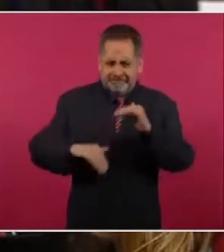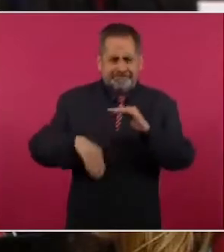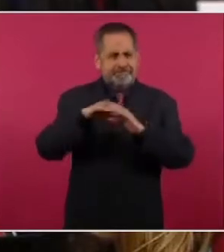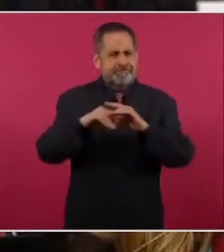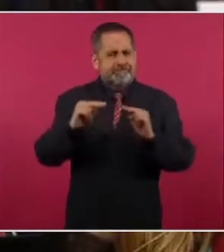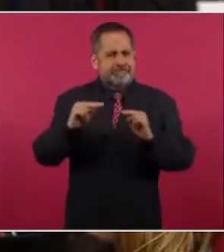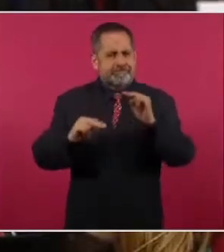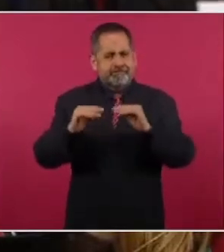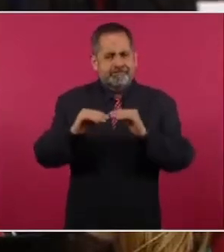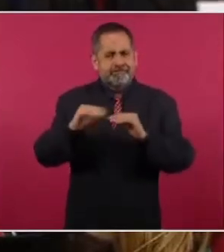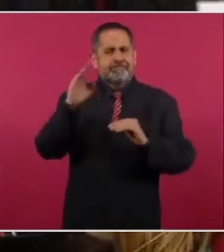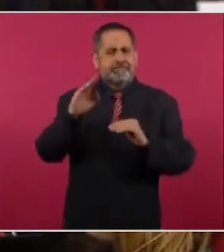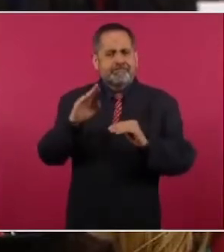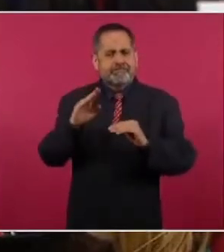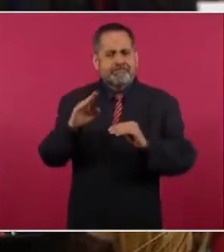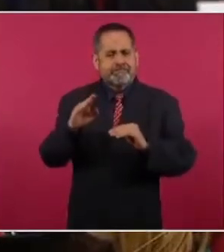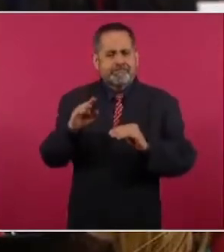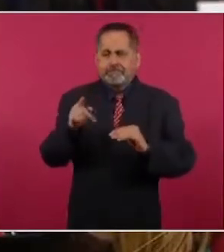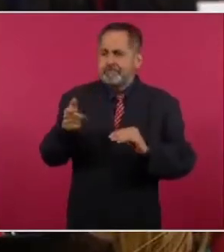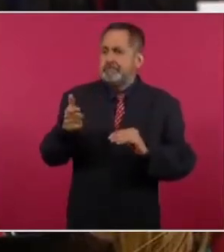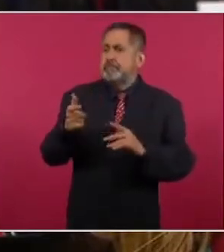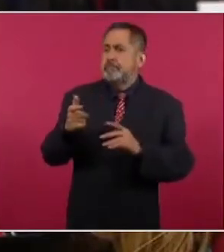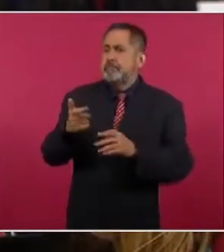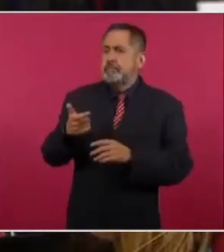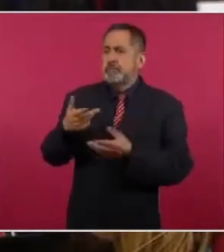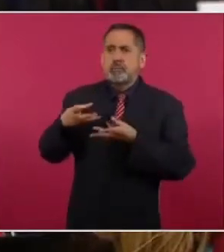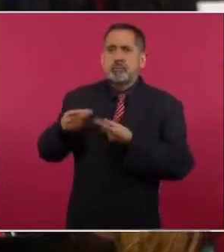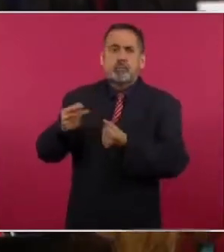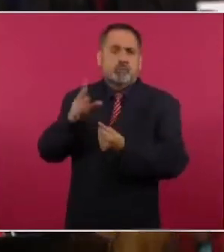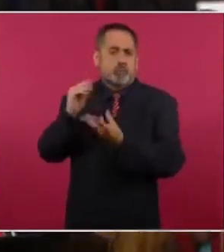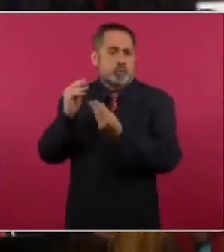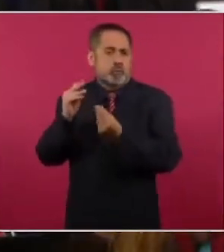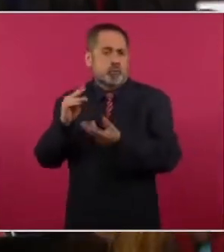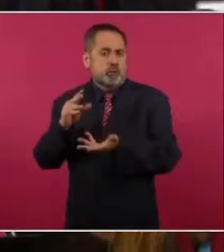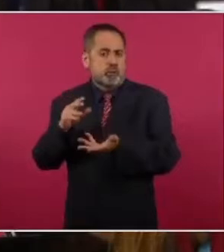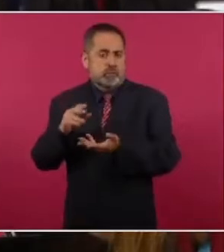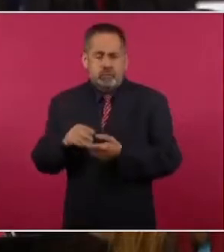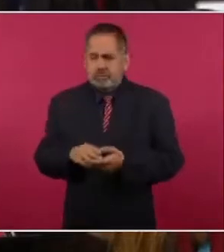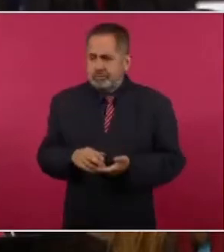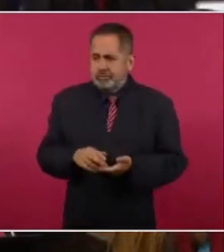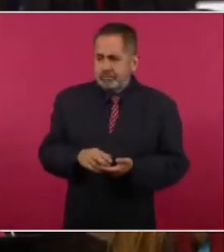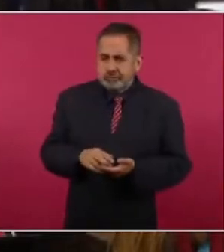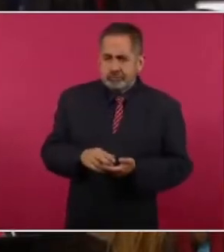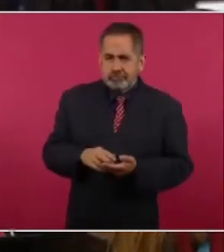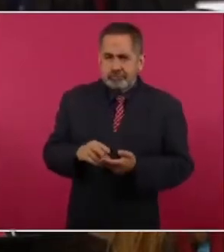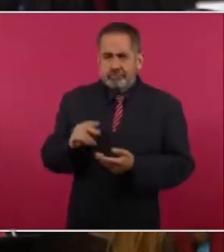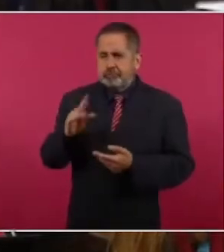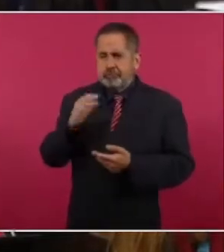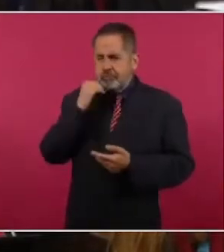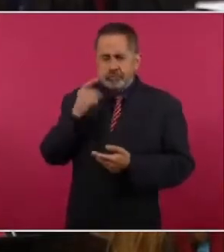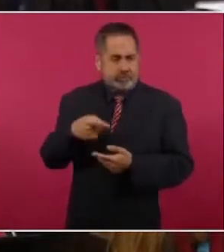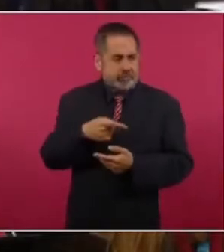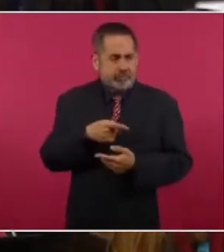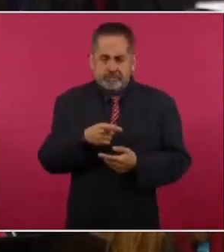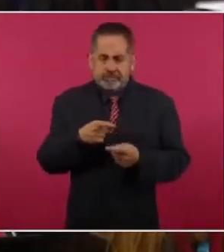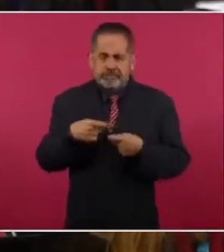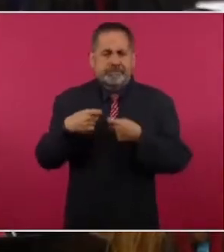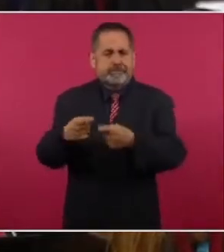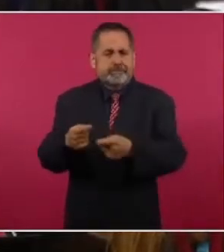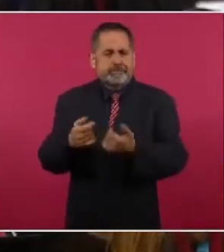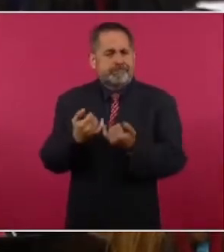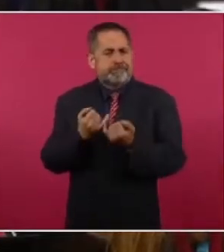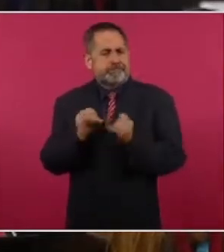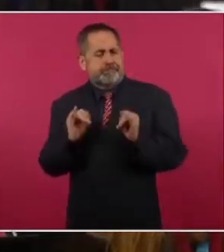decir, tarifa doméstica de alto consumo, y se niega a contratar los servicios independientes. Esto